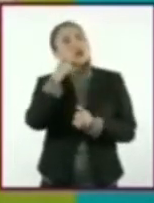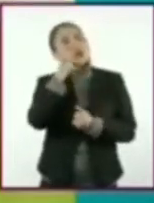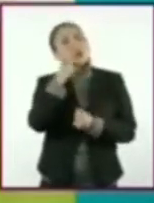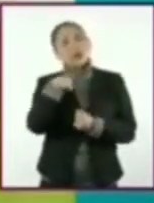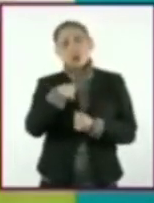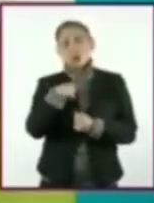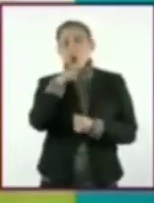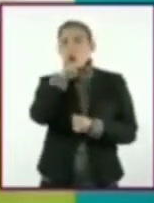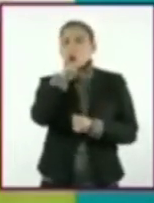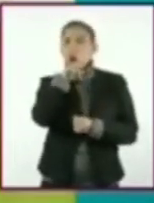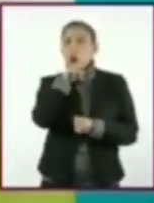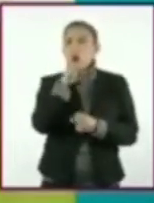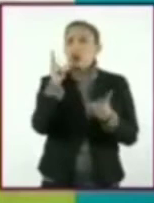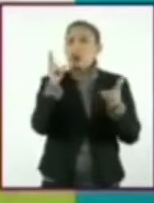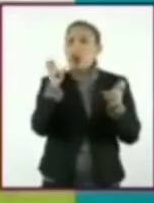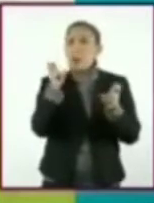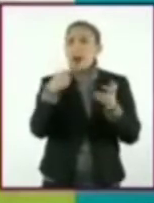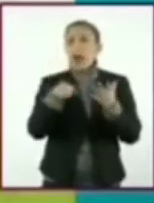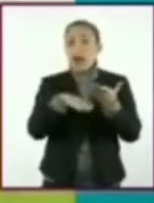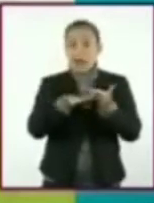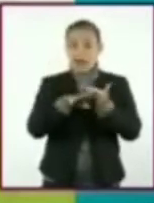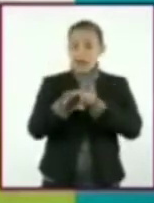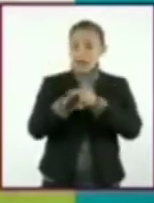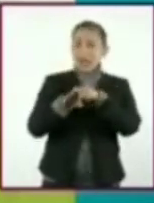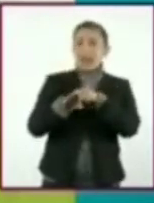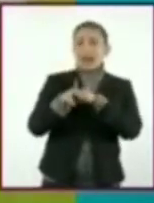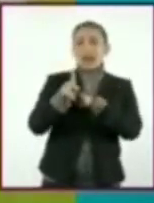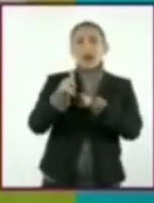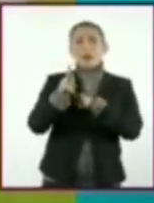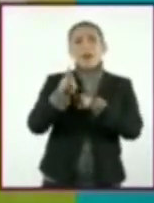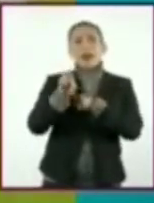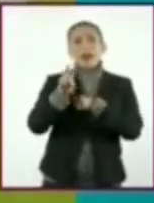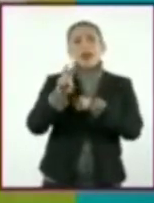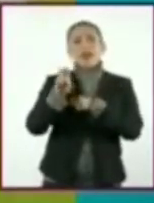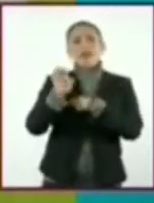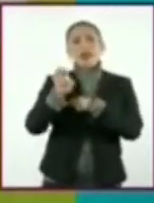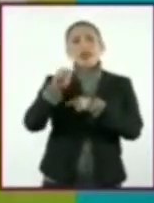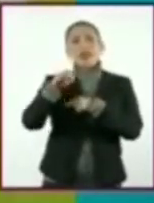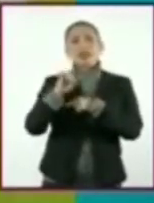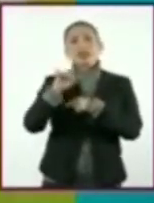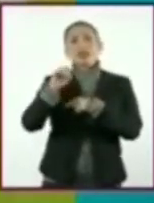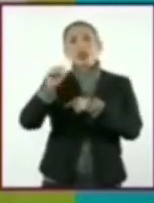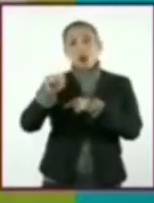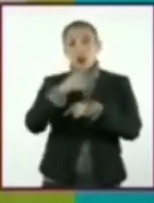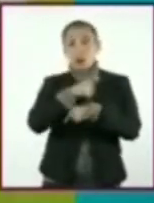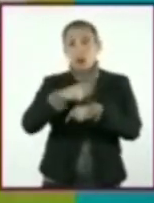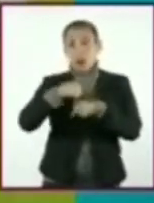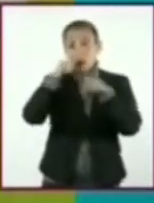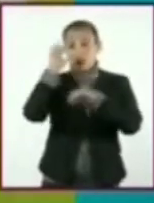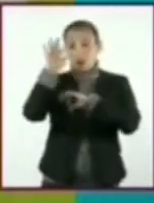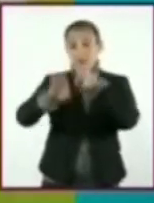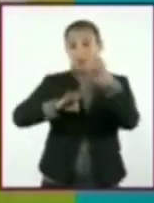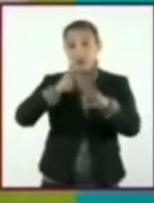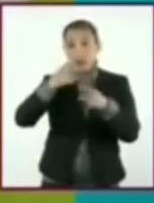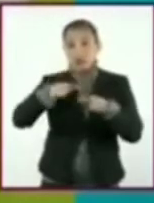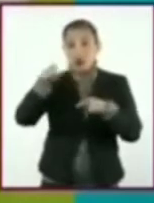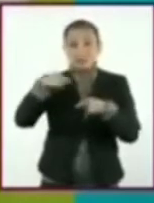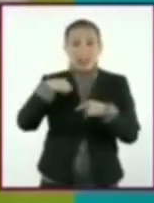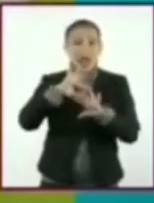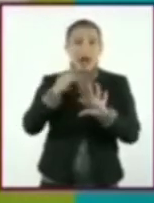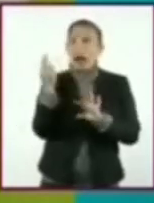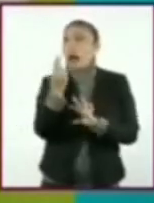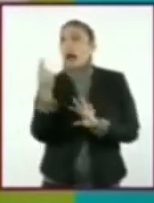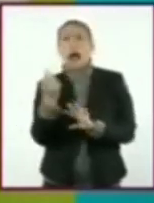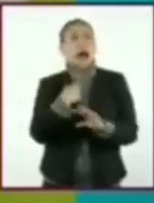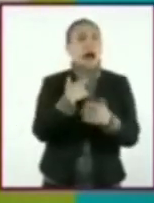ha preocupado mucho el tema de la prevención, porque, bueno, pues obviamente hay que atender a la gente que ya es adicta.